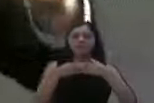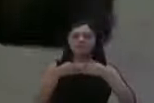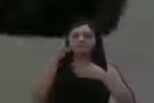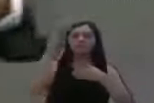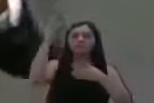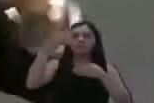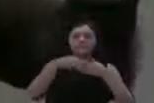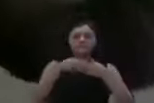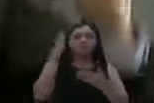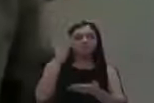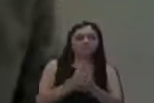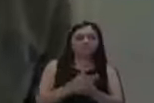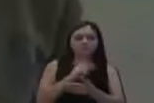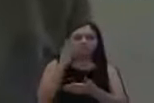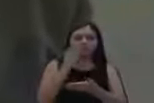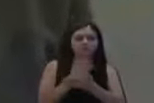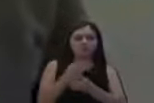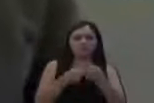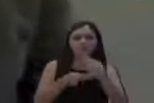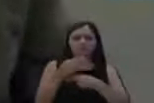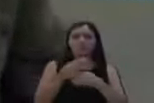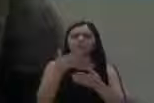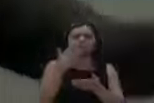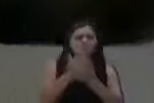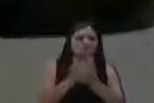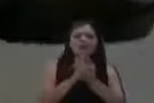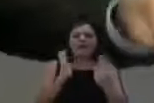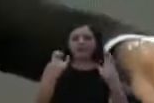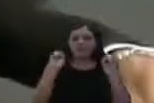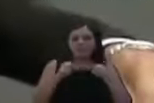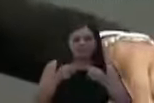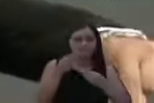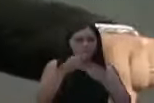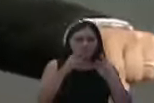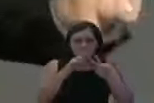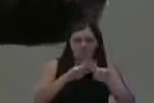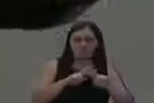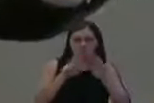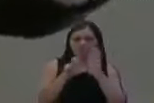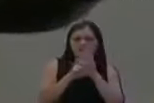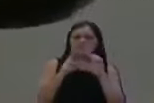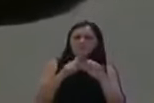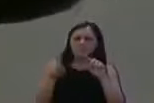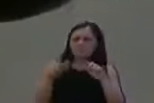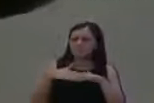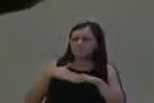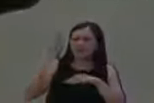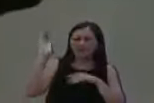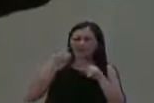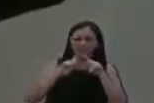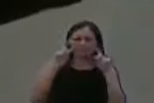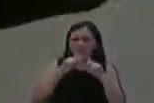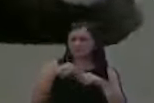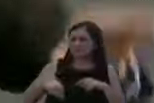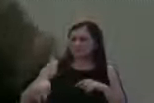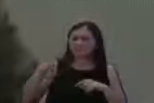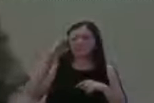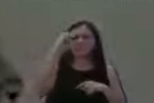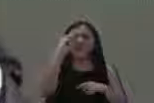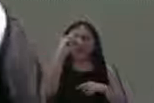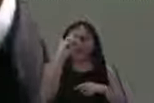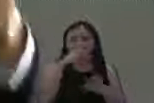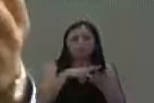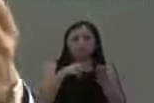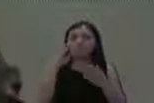para que no se interrumpa Pues el negocio en marcha pero les aseguro que aquí la inmensa mayoría de empresa no pagará absolutamente